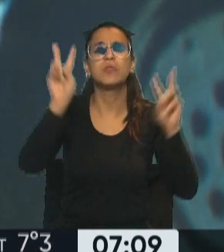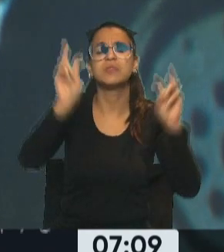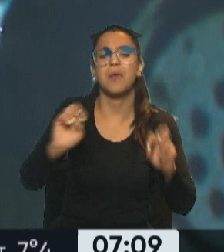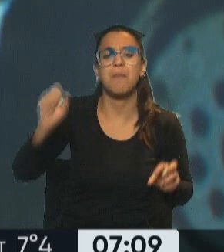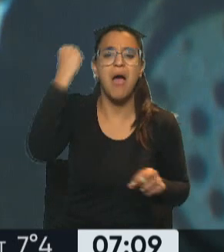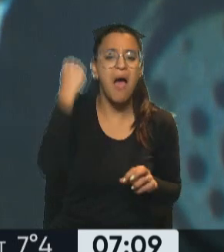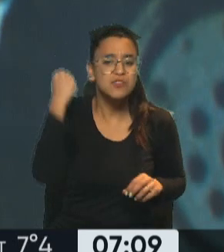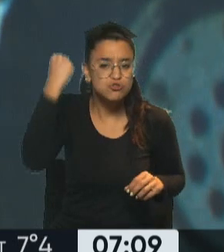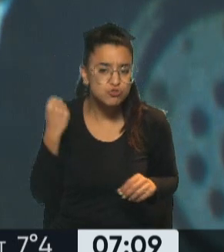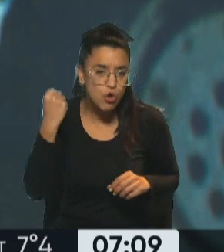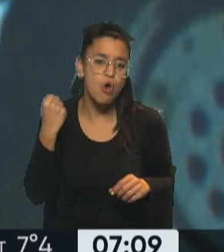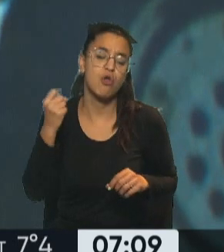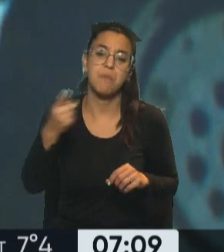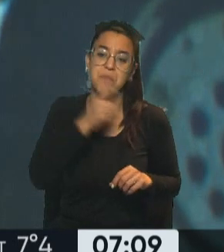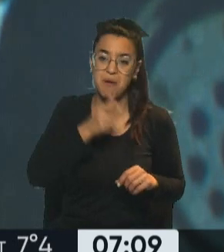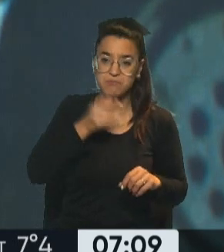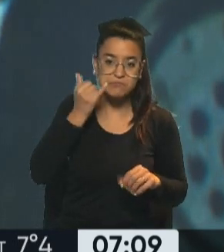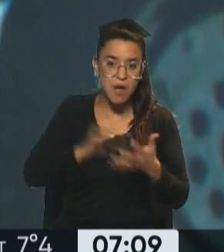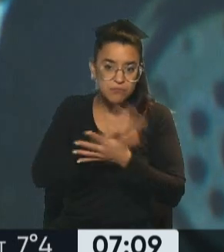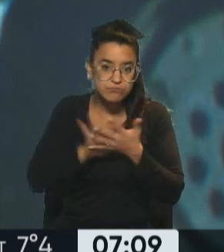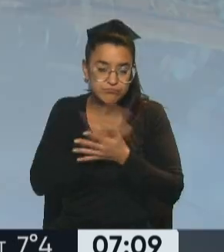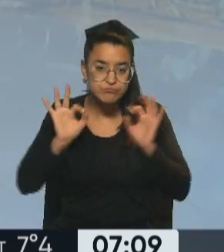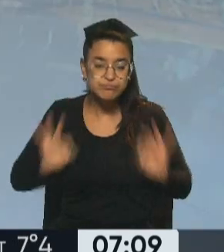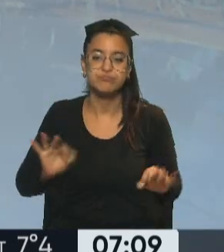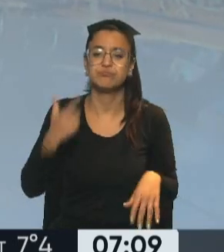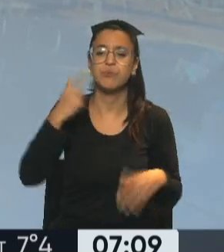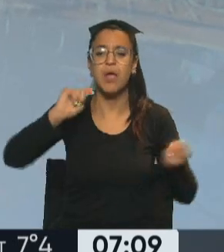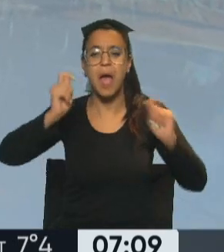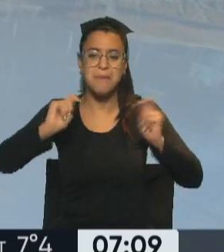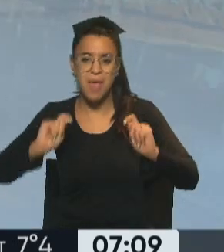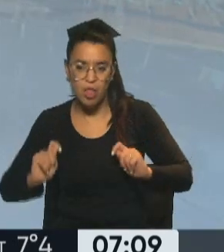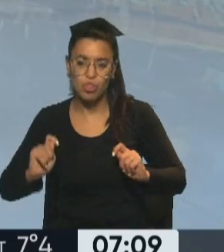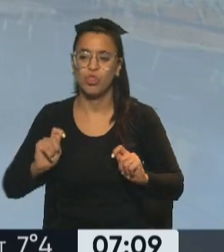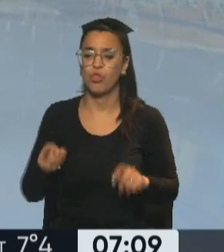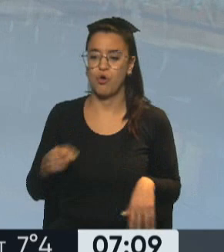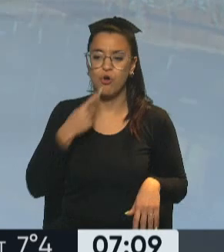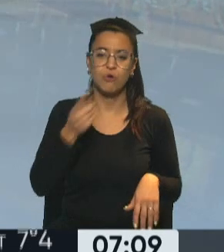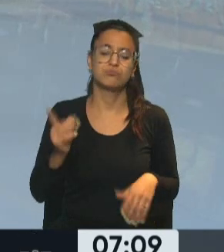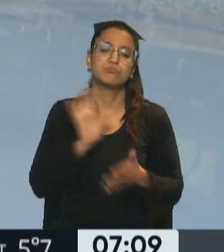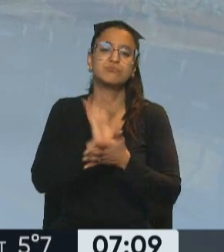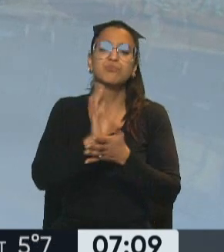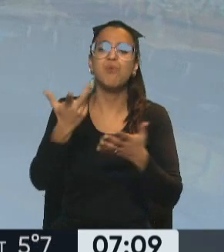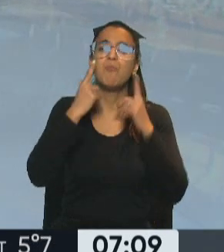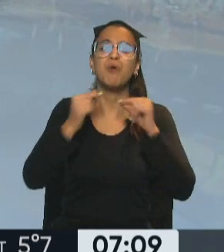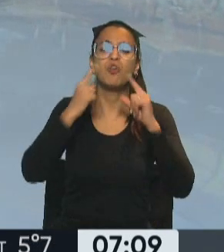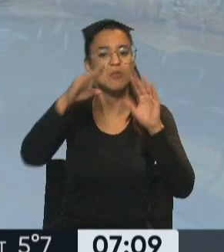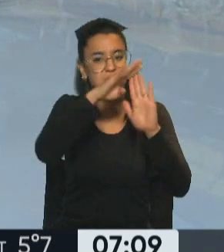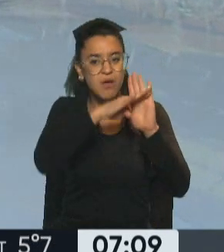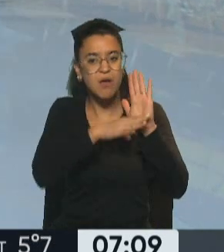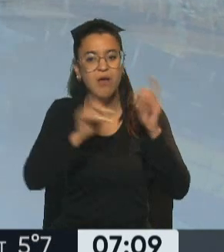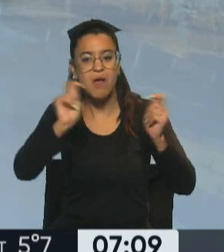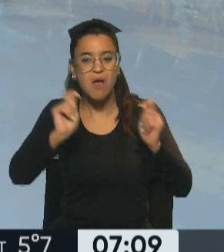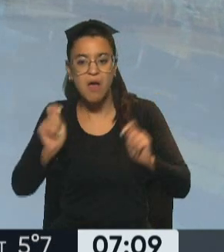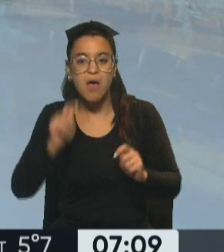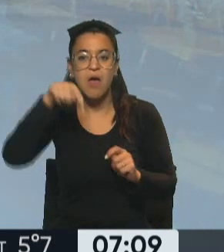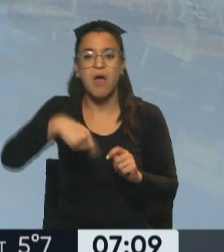gasoil, en principio, aparece resuelto. A ver, Flor, han ido mutando, ¿no?, los cimientos de la protesta que comenzó